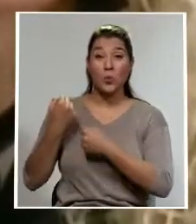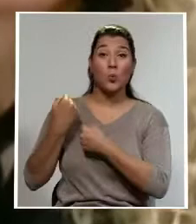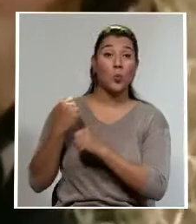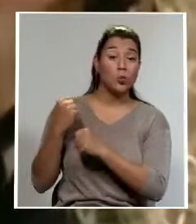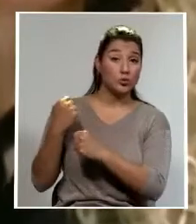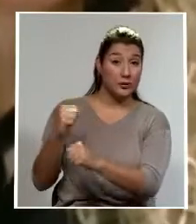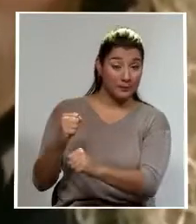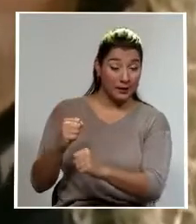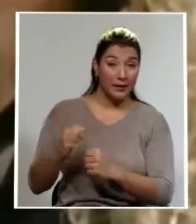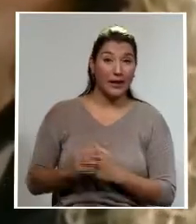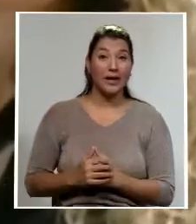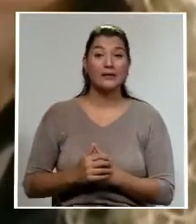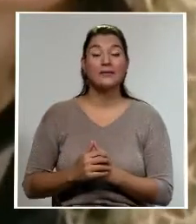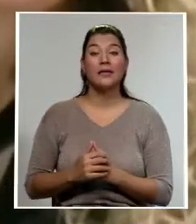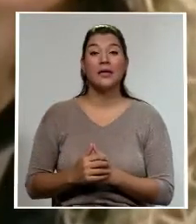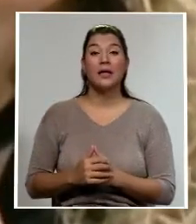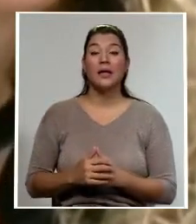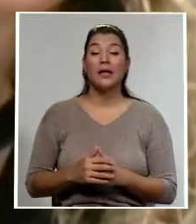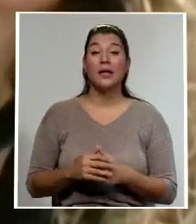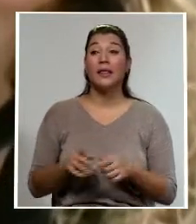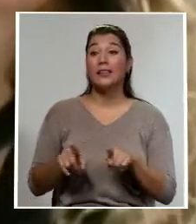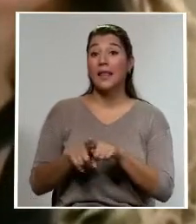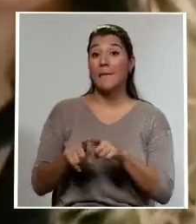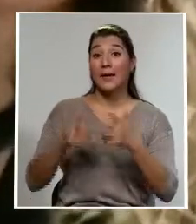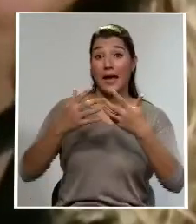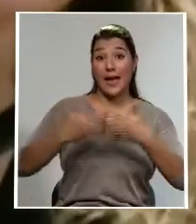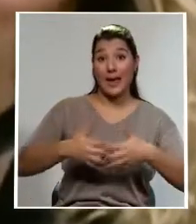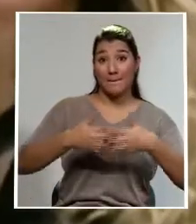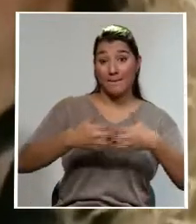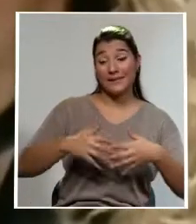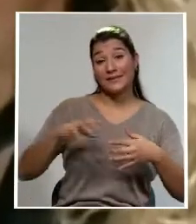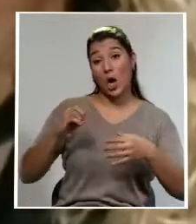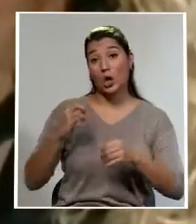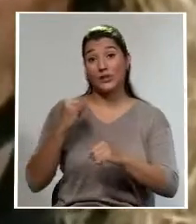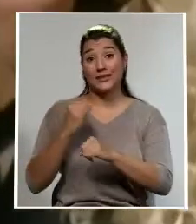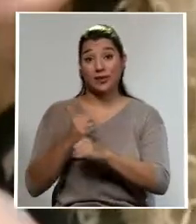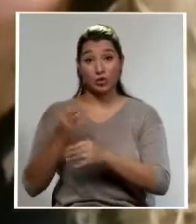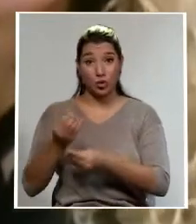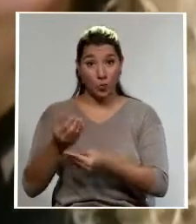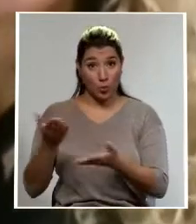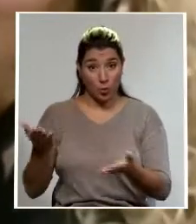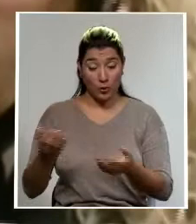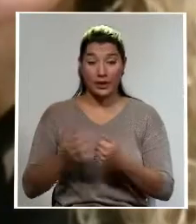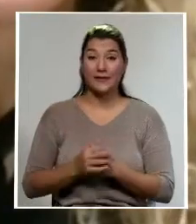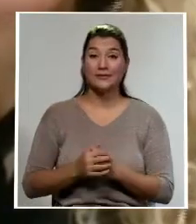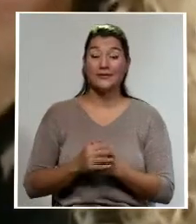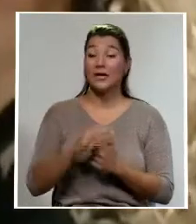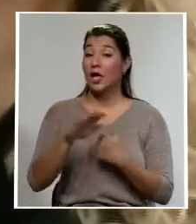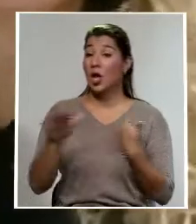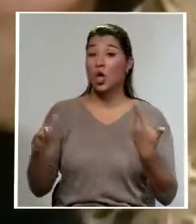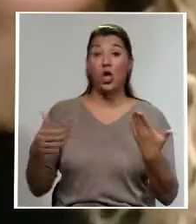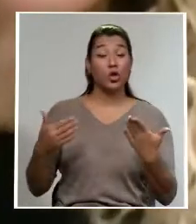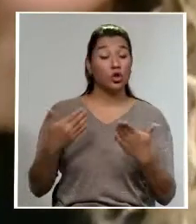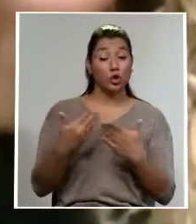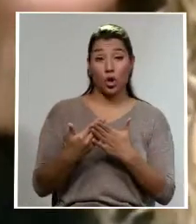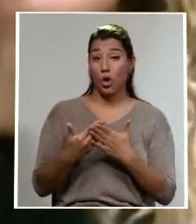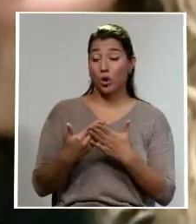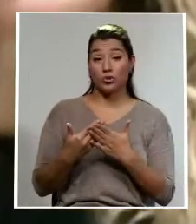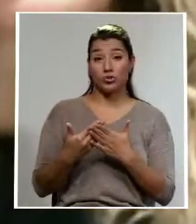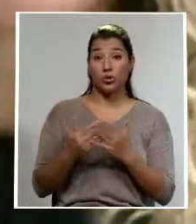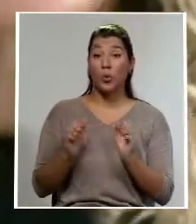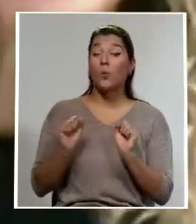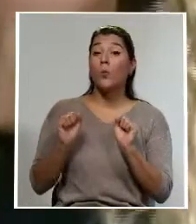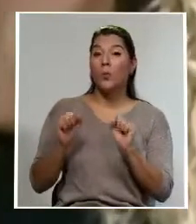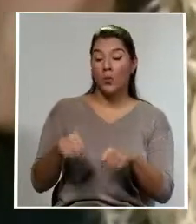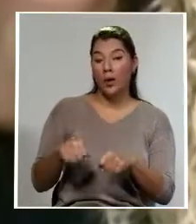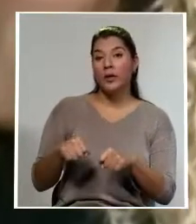municipalidades, ¿verdad?, las empresas o instituciones públicas. Todos ellos pueden entonces